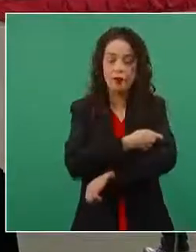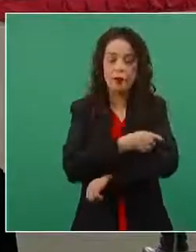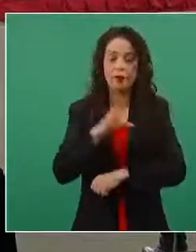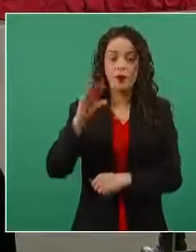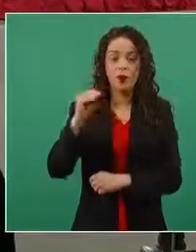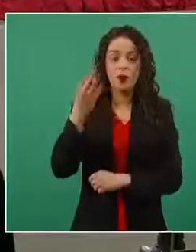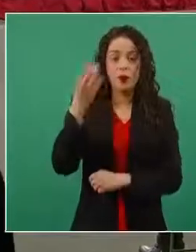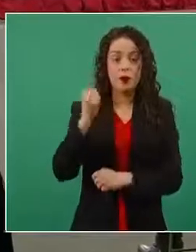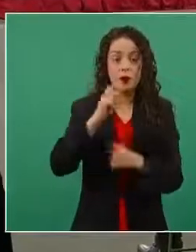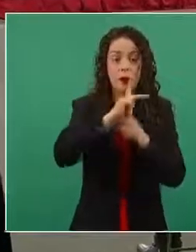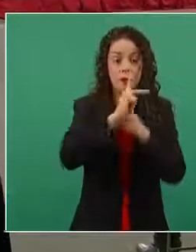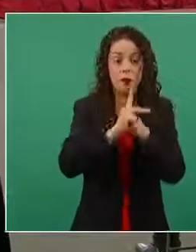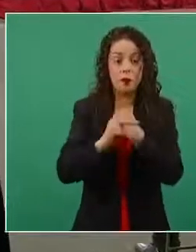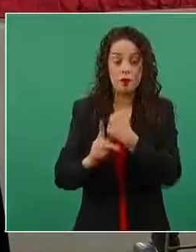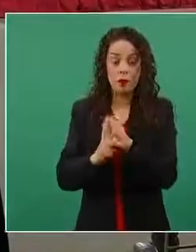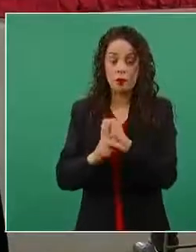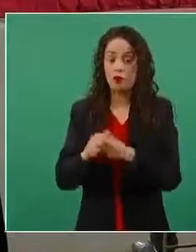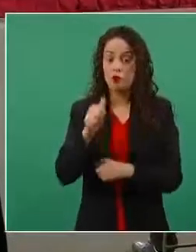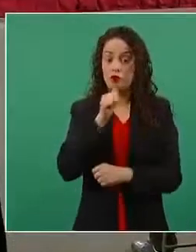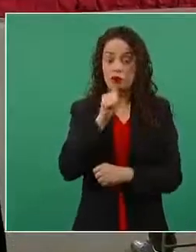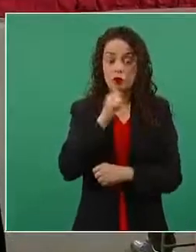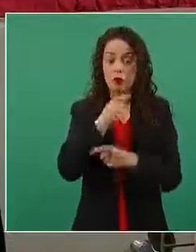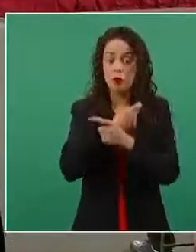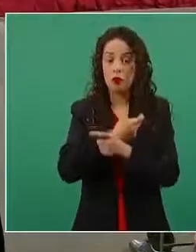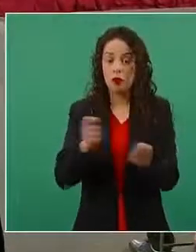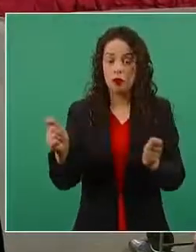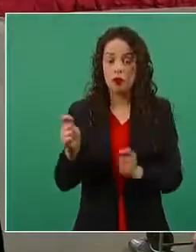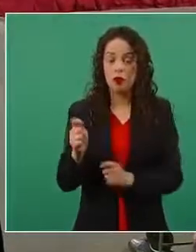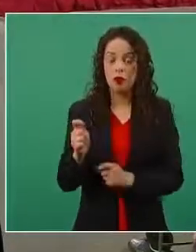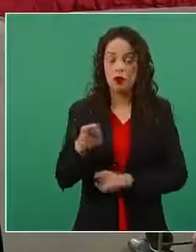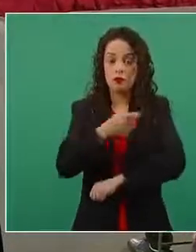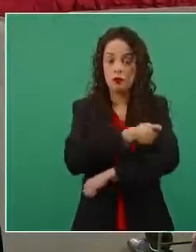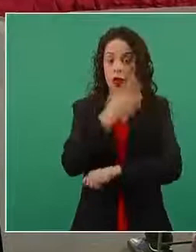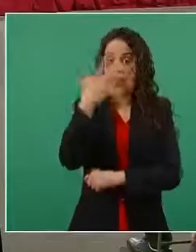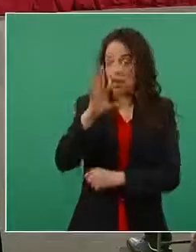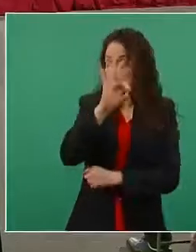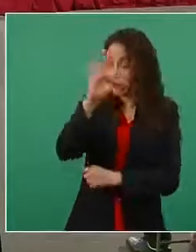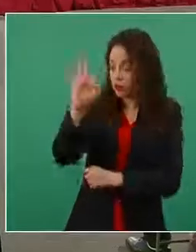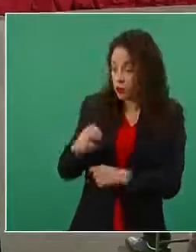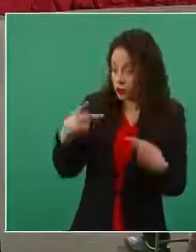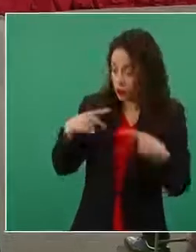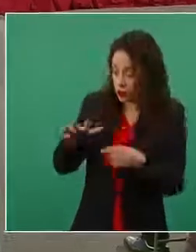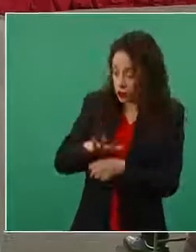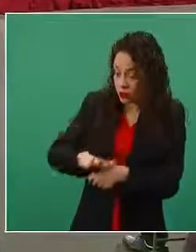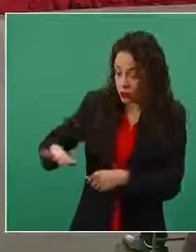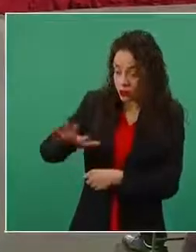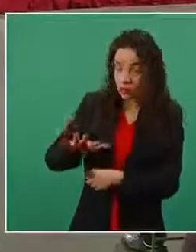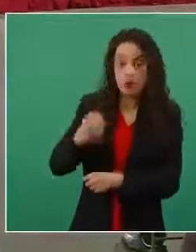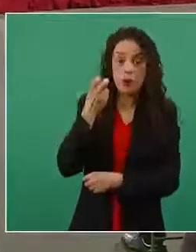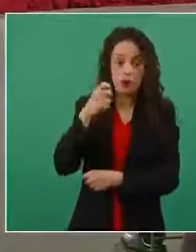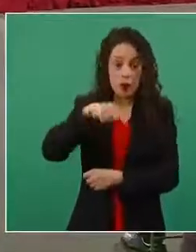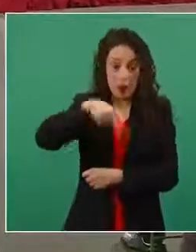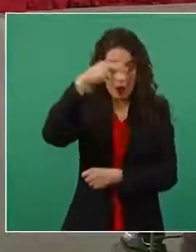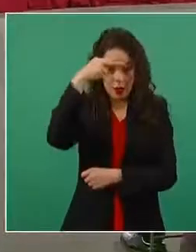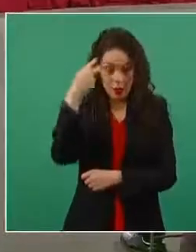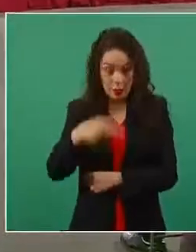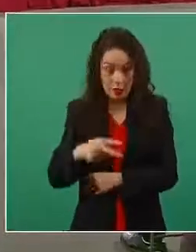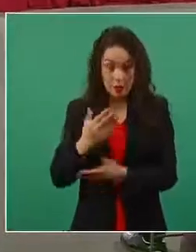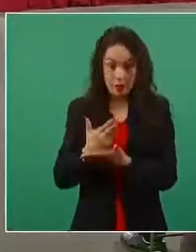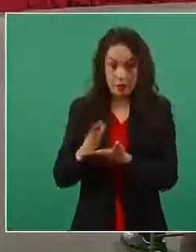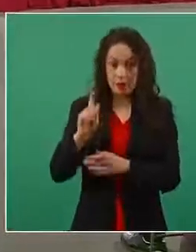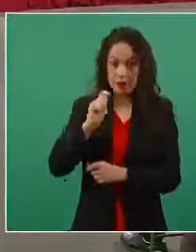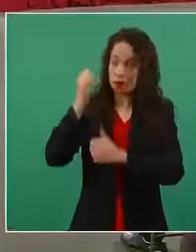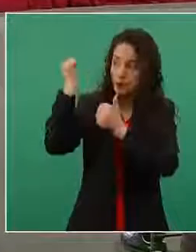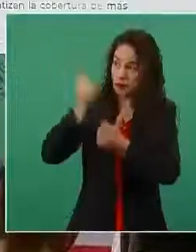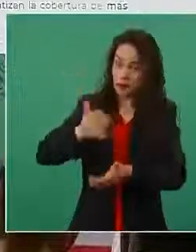99 países todavía no han vacunado al 10% de su población. Y por eso la prioridad de México, además de la estrategia de